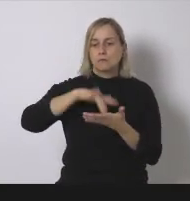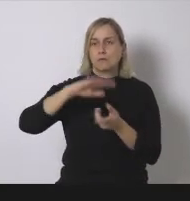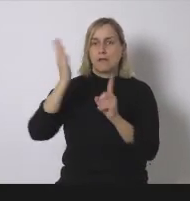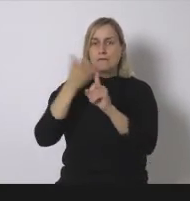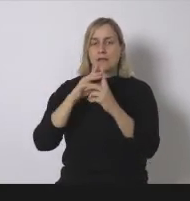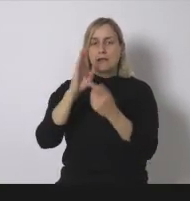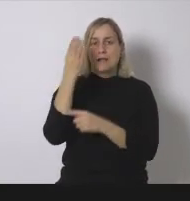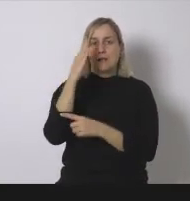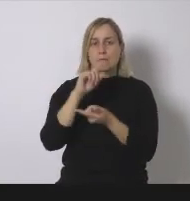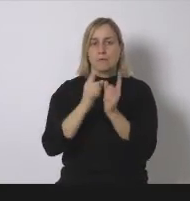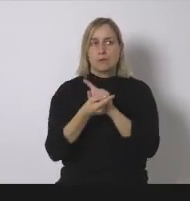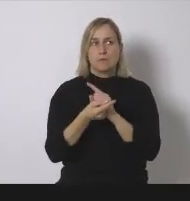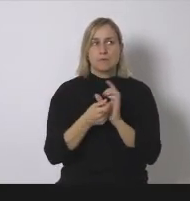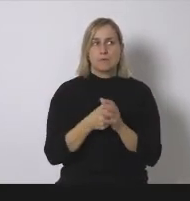no